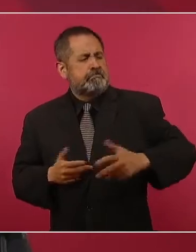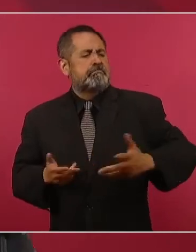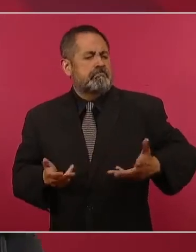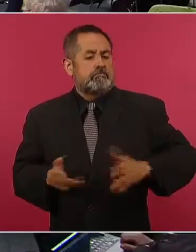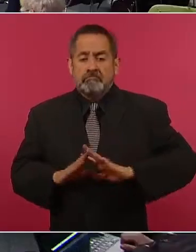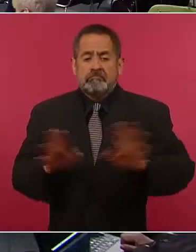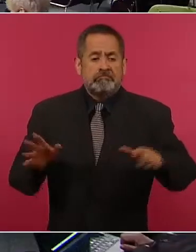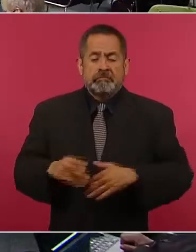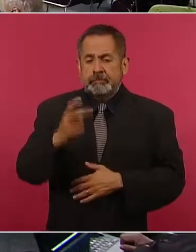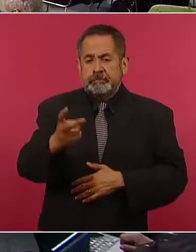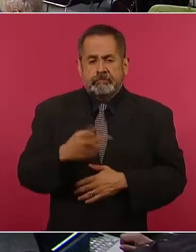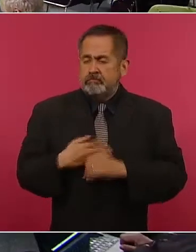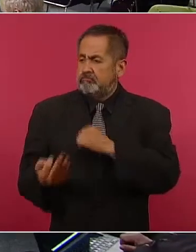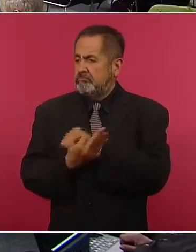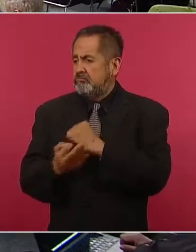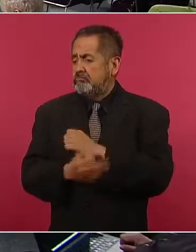Eso es lo que nos protege.